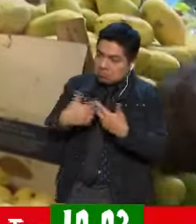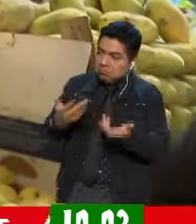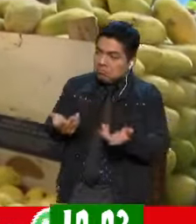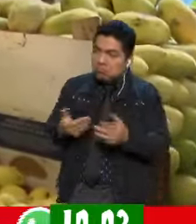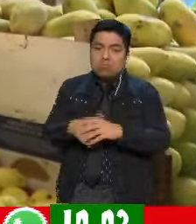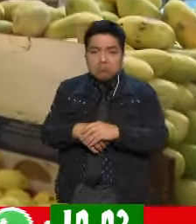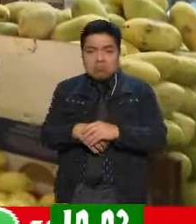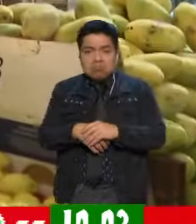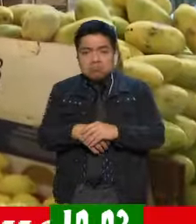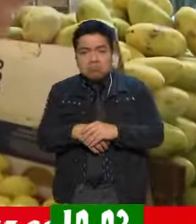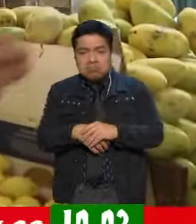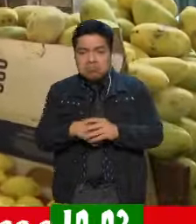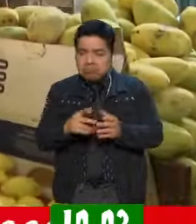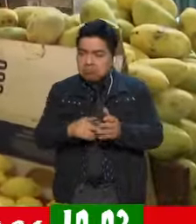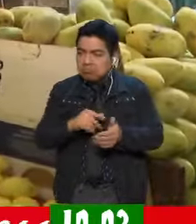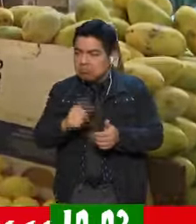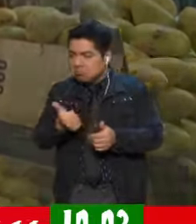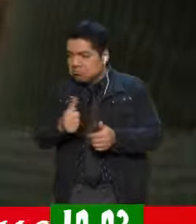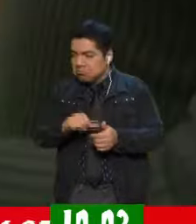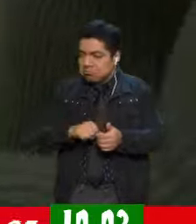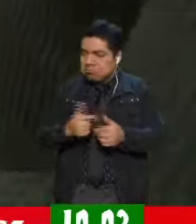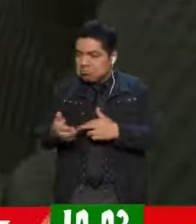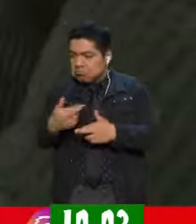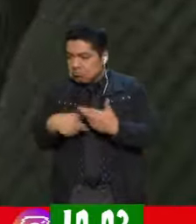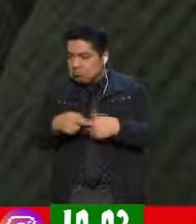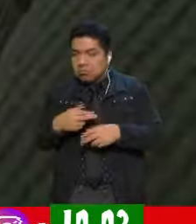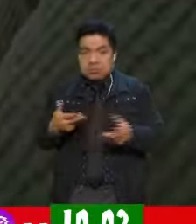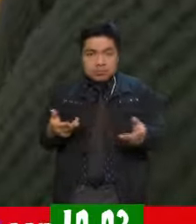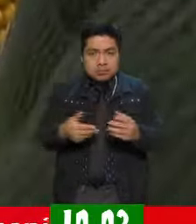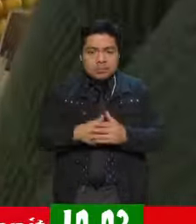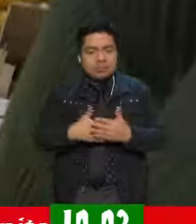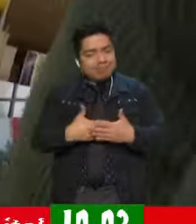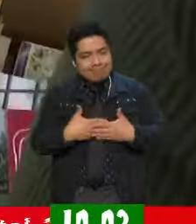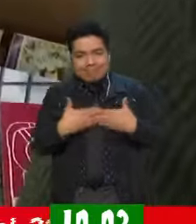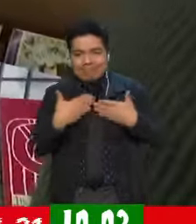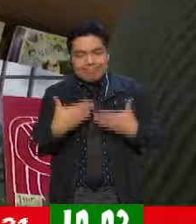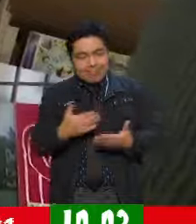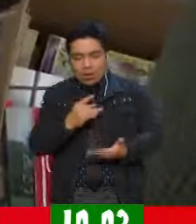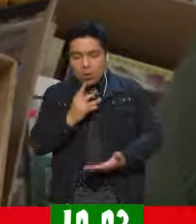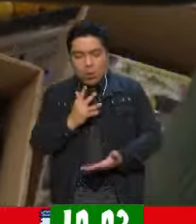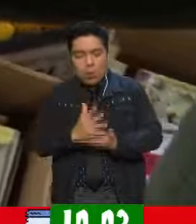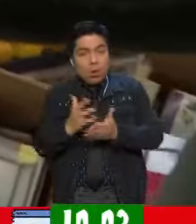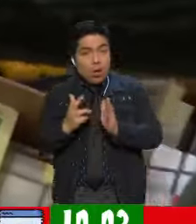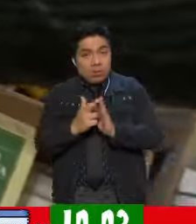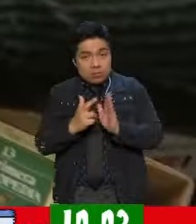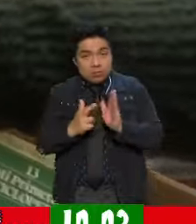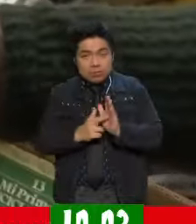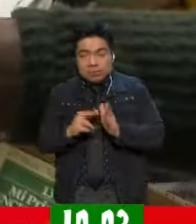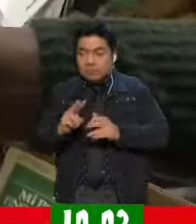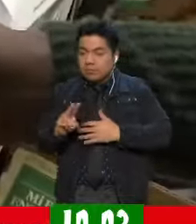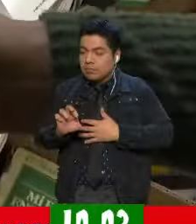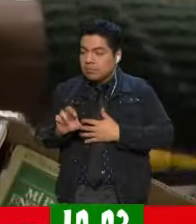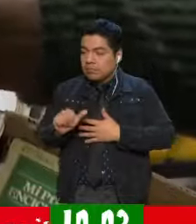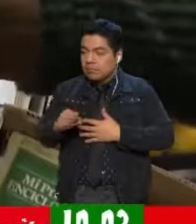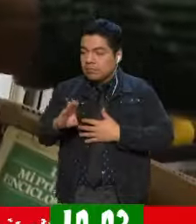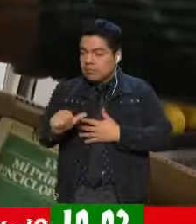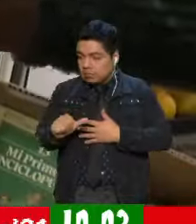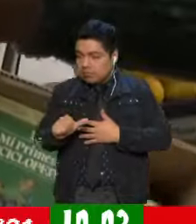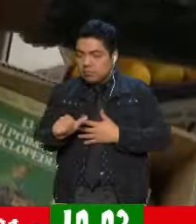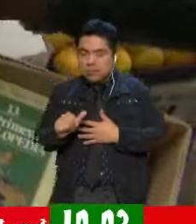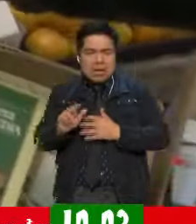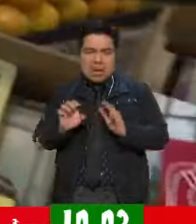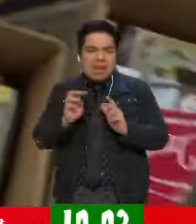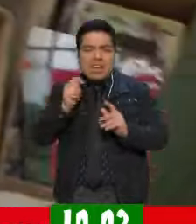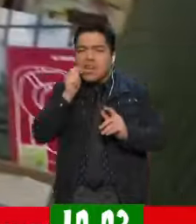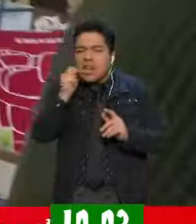y volverlo a regresar y volver a llevarme otro libro Con la confianza como su único requisito Verónica le resta importancia al hecho de que un